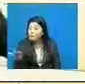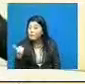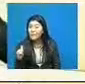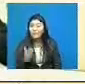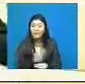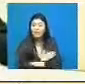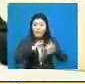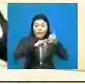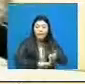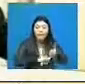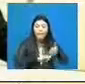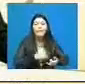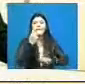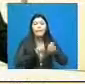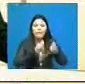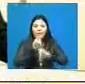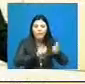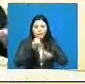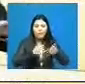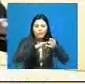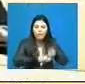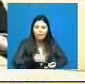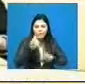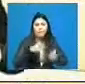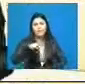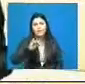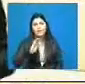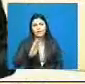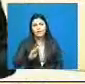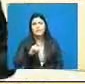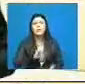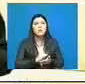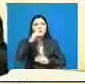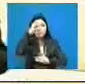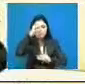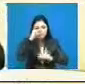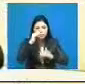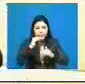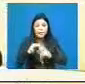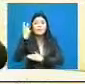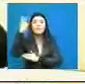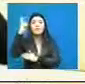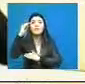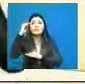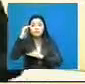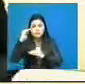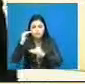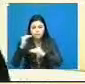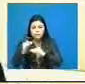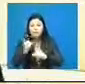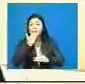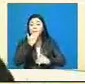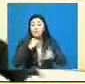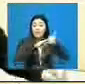la dependencia económica, que es la que hace referencia al Producto Interno Bruto, que es relativamente baja. La fiscal se está reduciendo, pero la